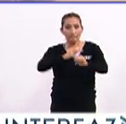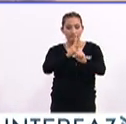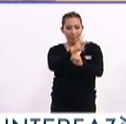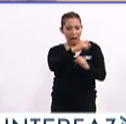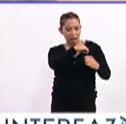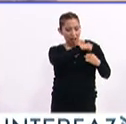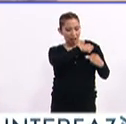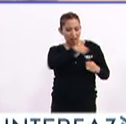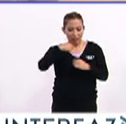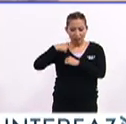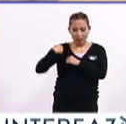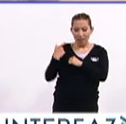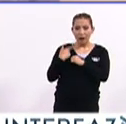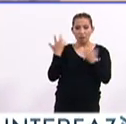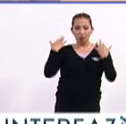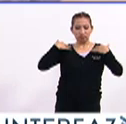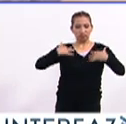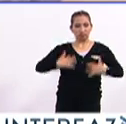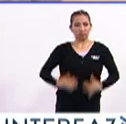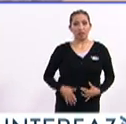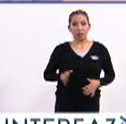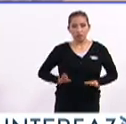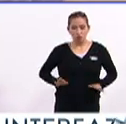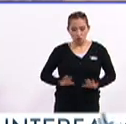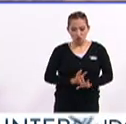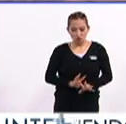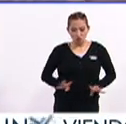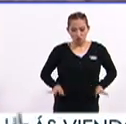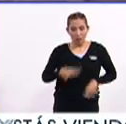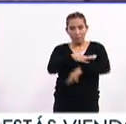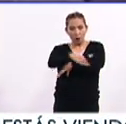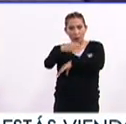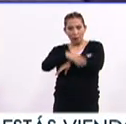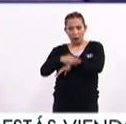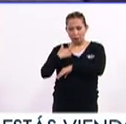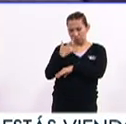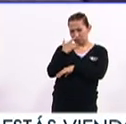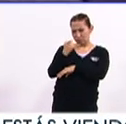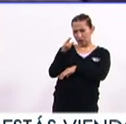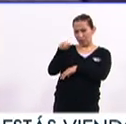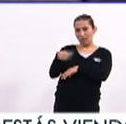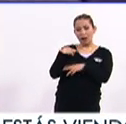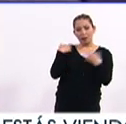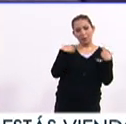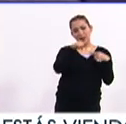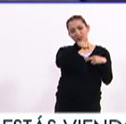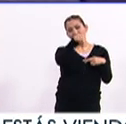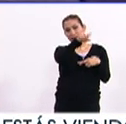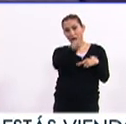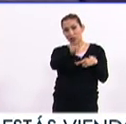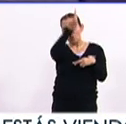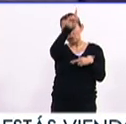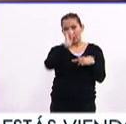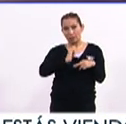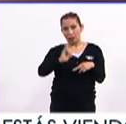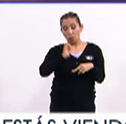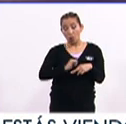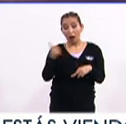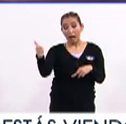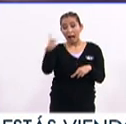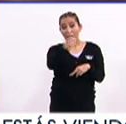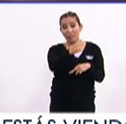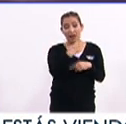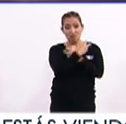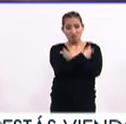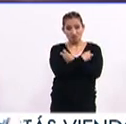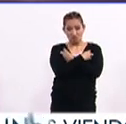que Xipe Totec era ataviado, y un faldellín de plumas, rasgo poco frecuente en las representaciones de este dios prehispánico. Cada uno de